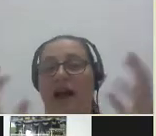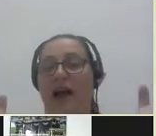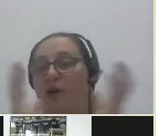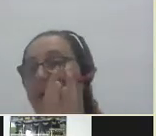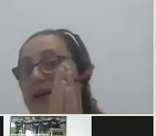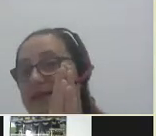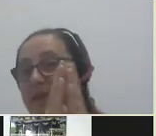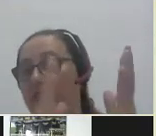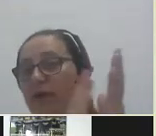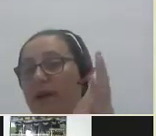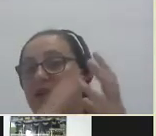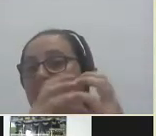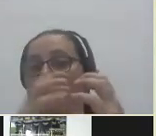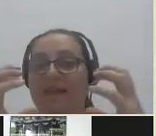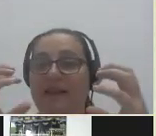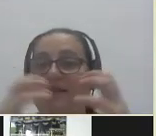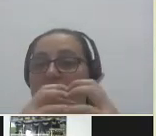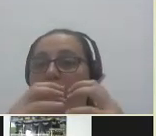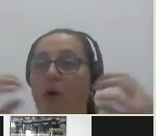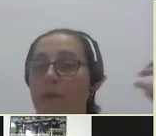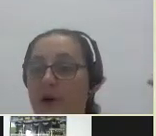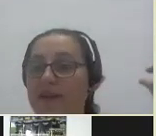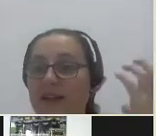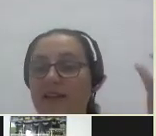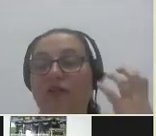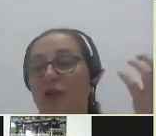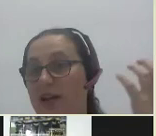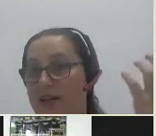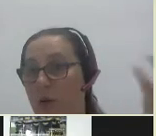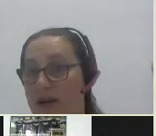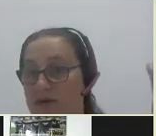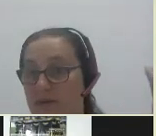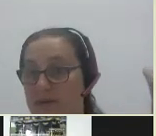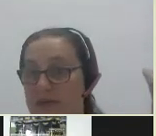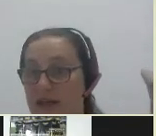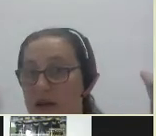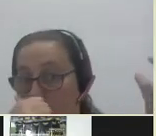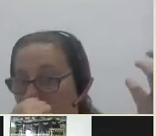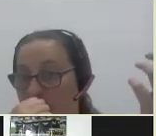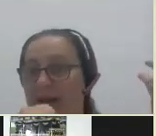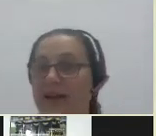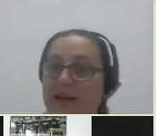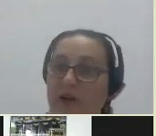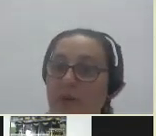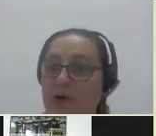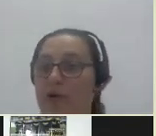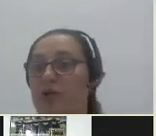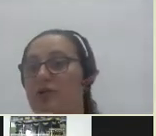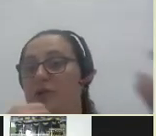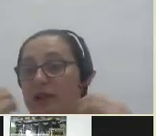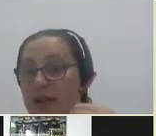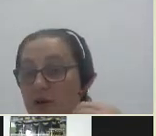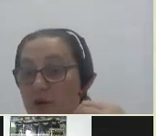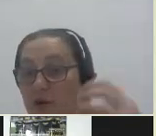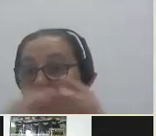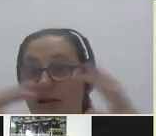que van a agruparse para formar diferentes componentes dentro de este hueso, ¿sí? Como lo que es el tejido